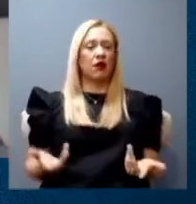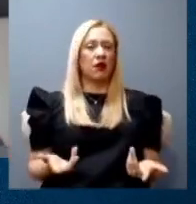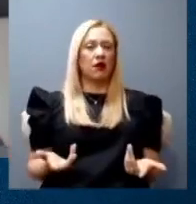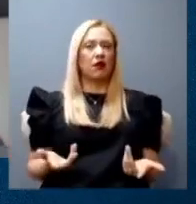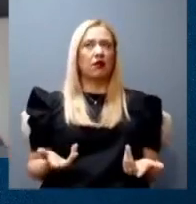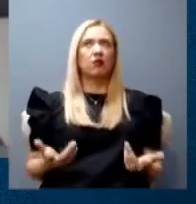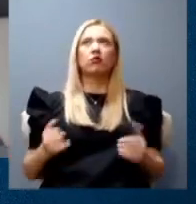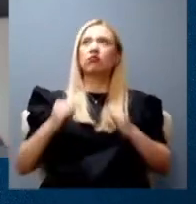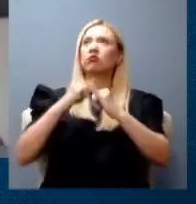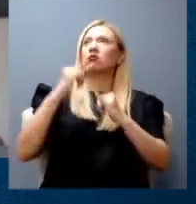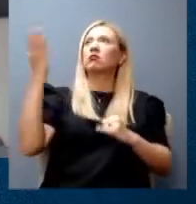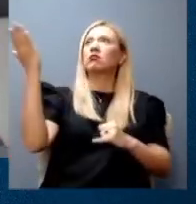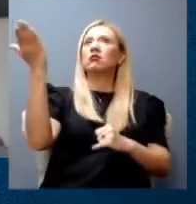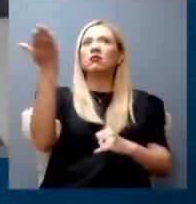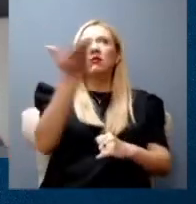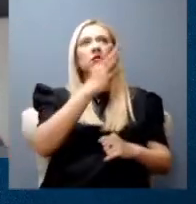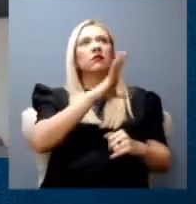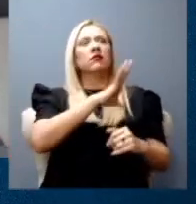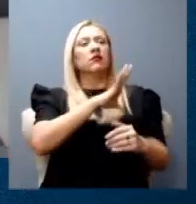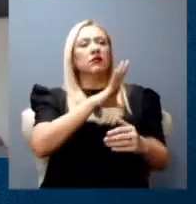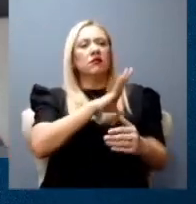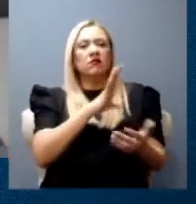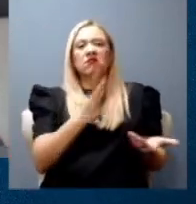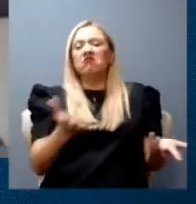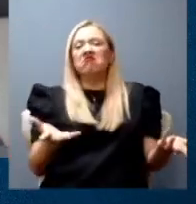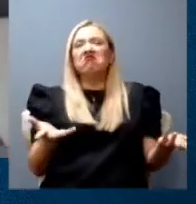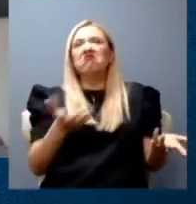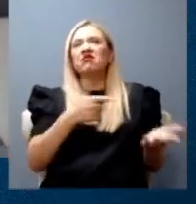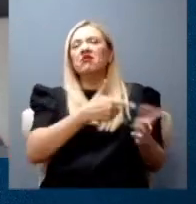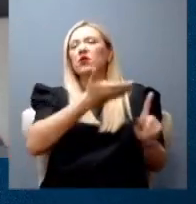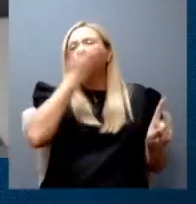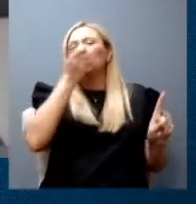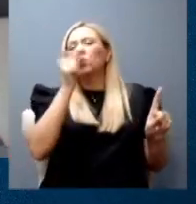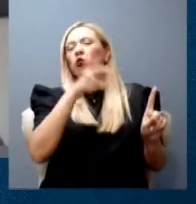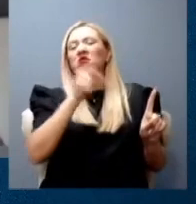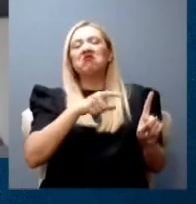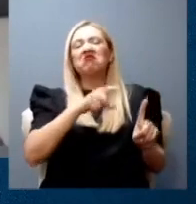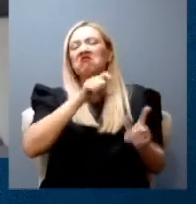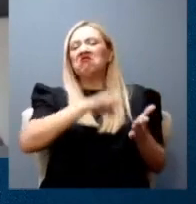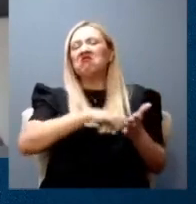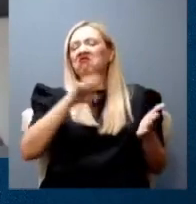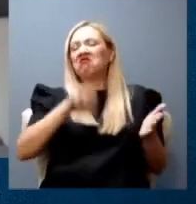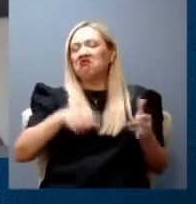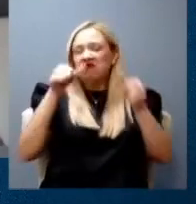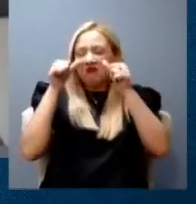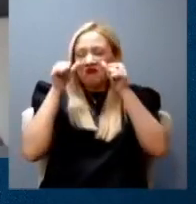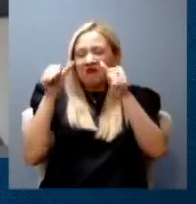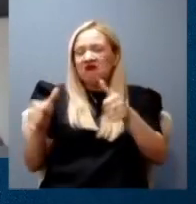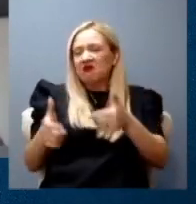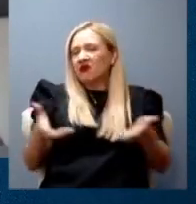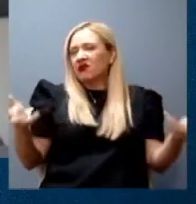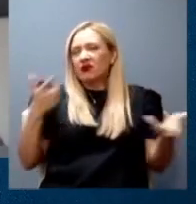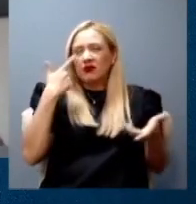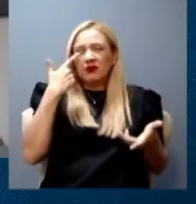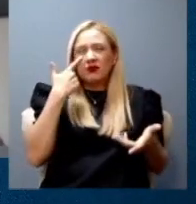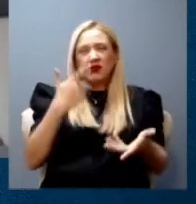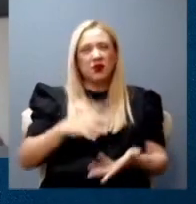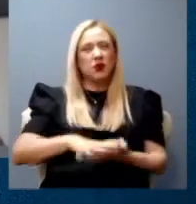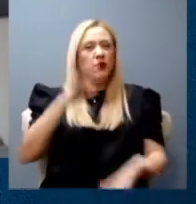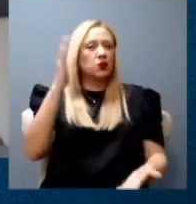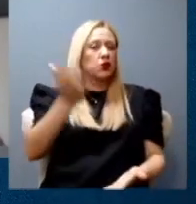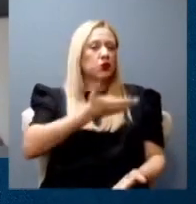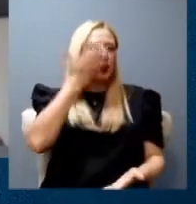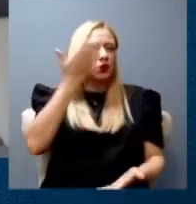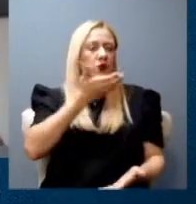instituciones y los programas ordinarios difícilmente es posible atender, por ejemplo, una situación que suele ser común en